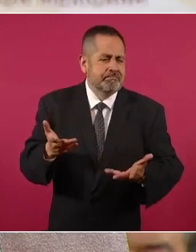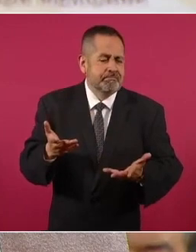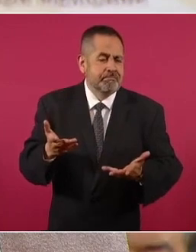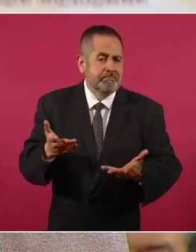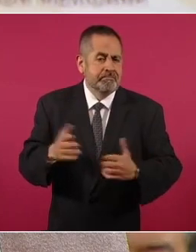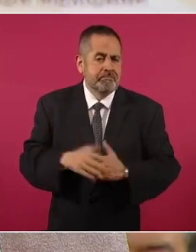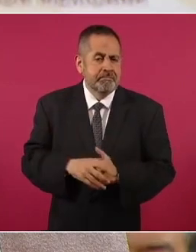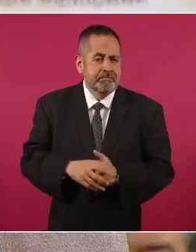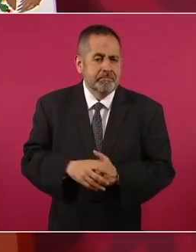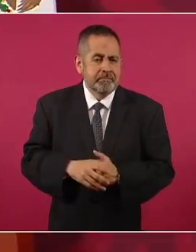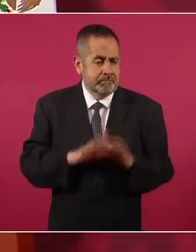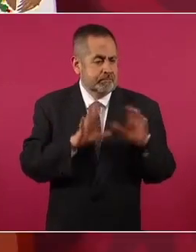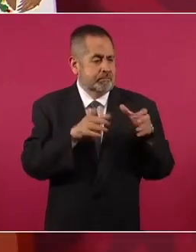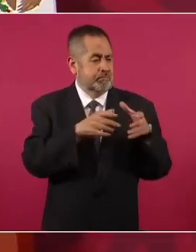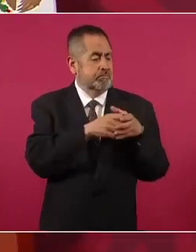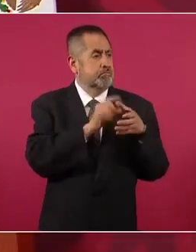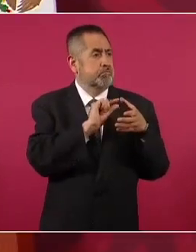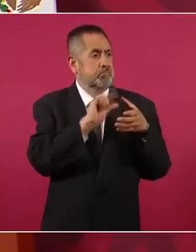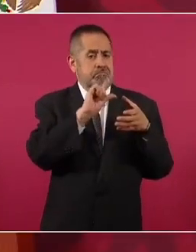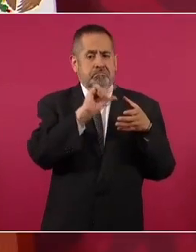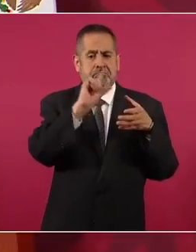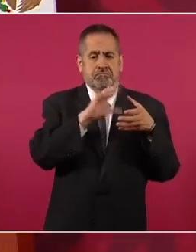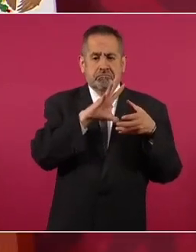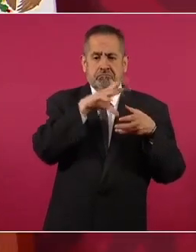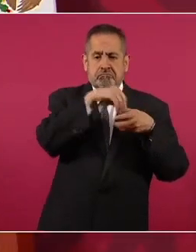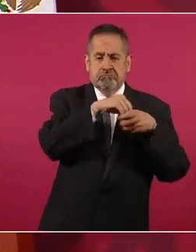Los de la élite.